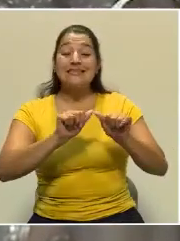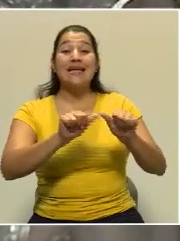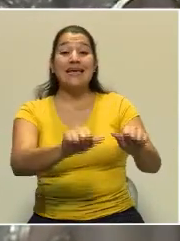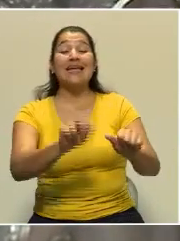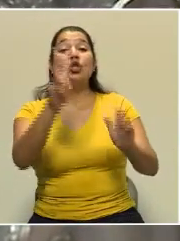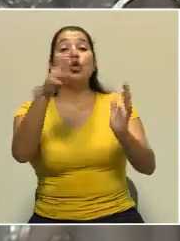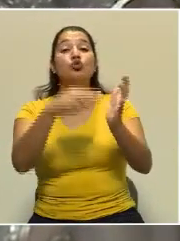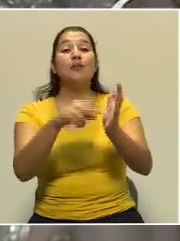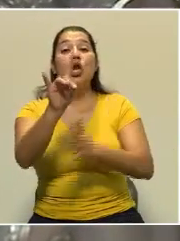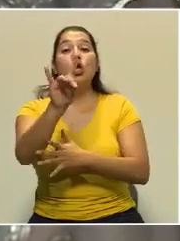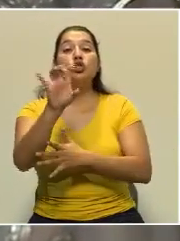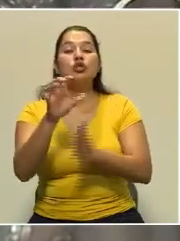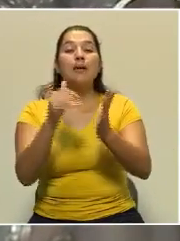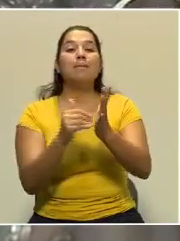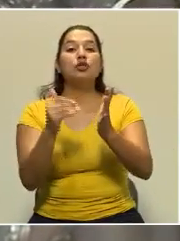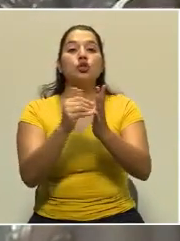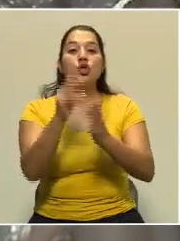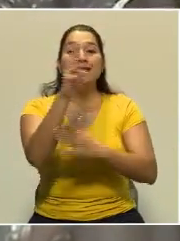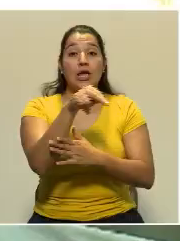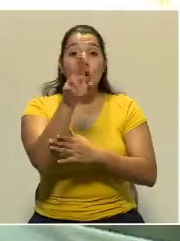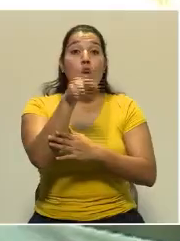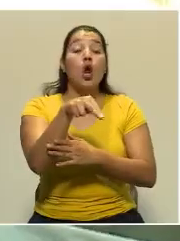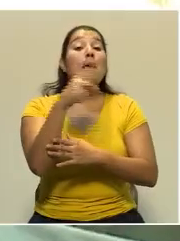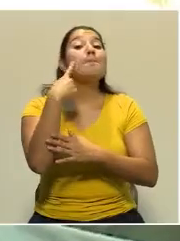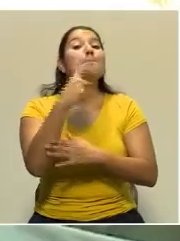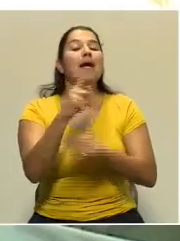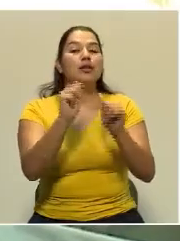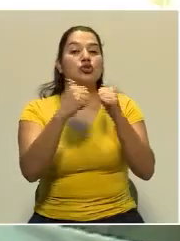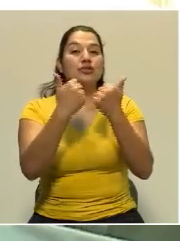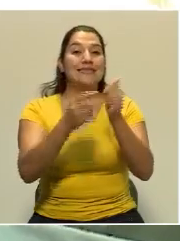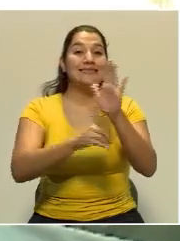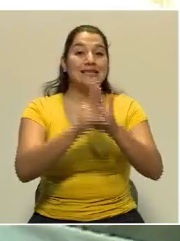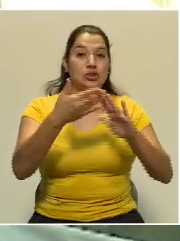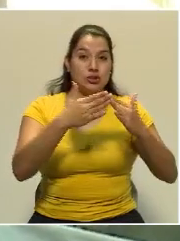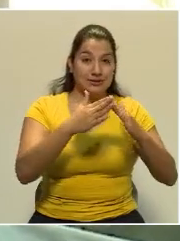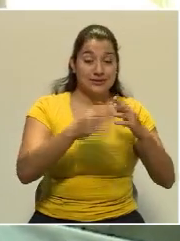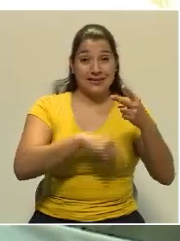colones a las asociaciones de desarrollo comunal y 14.000